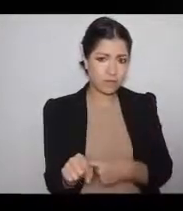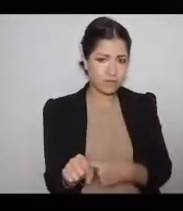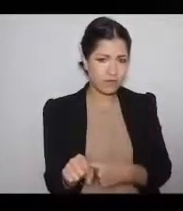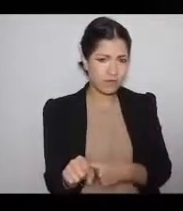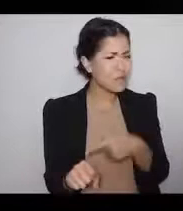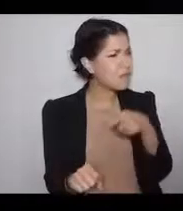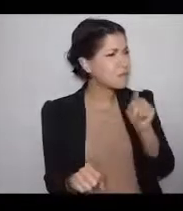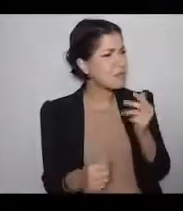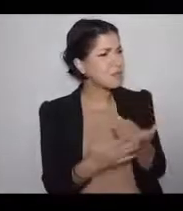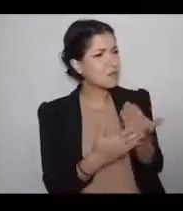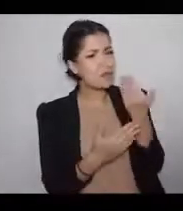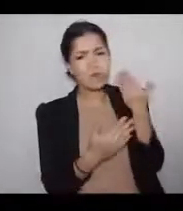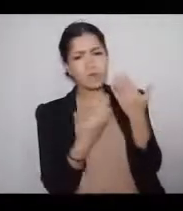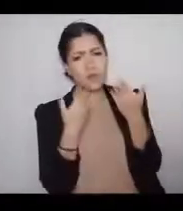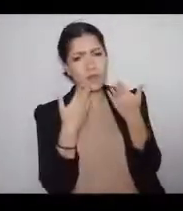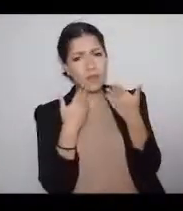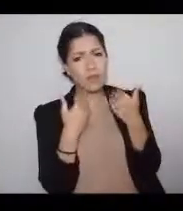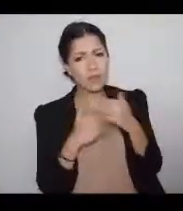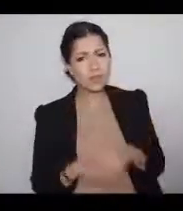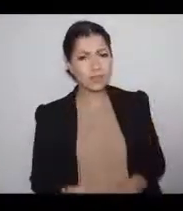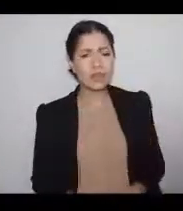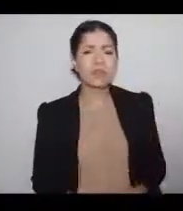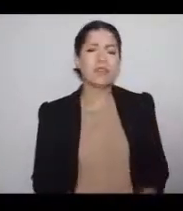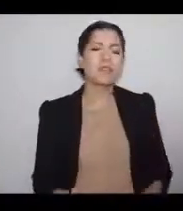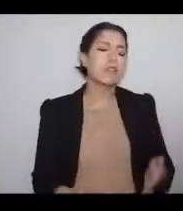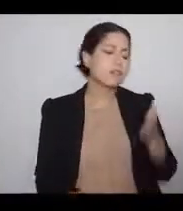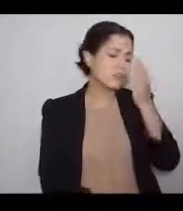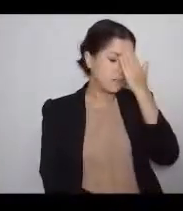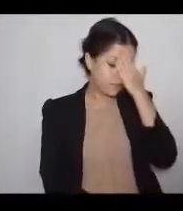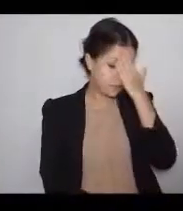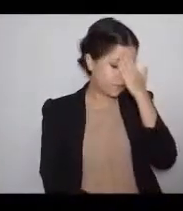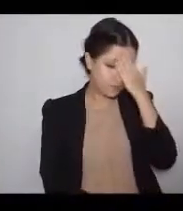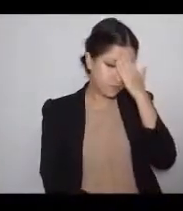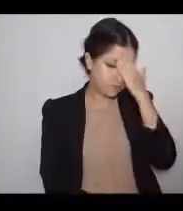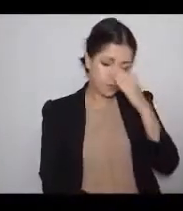En esa época no había quimioterapia. Cálmate, siempre.